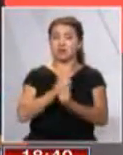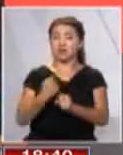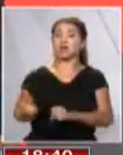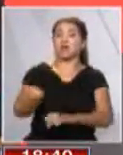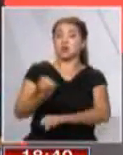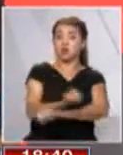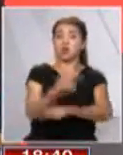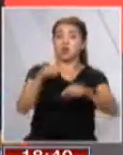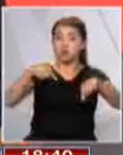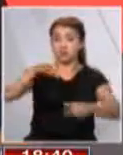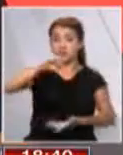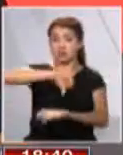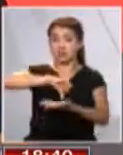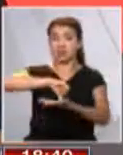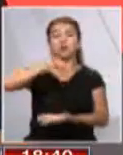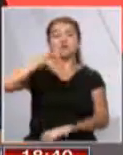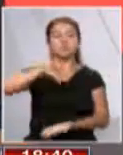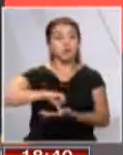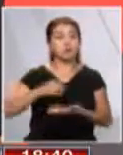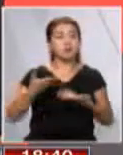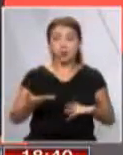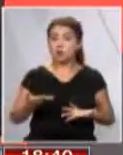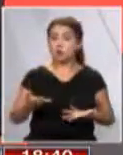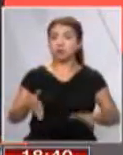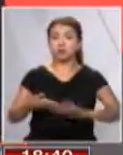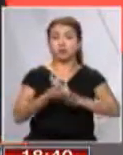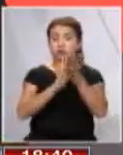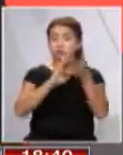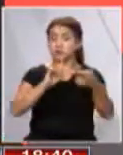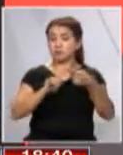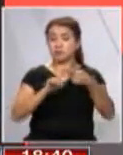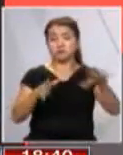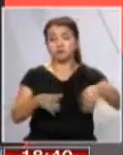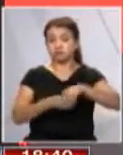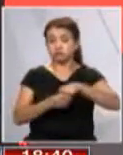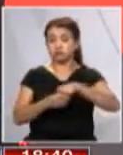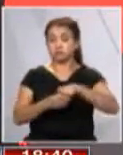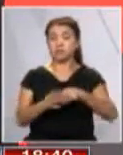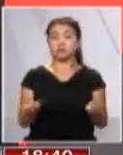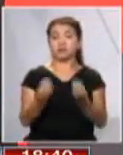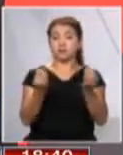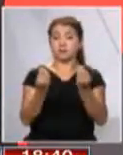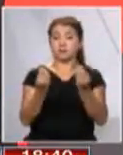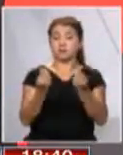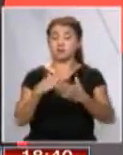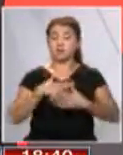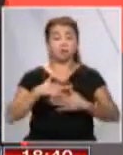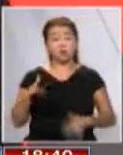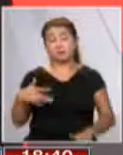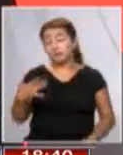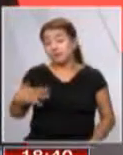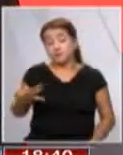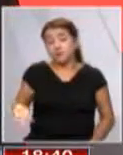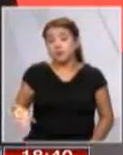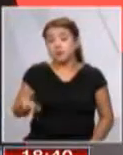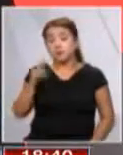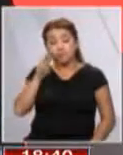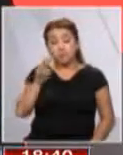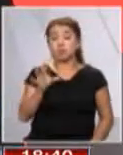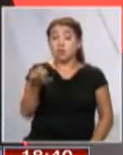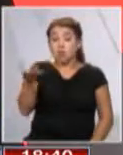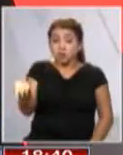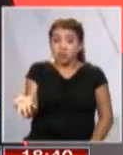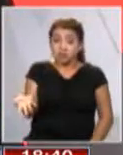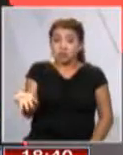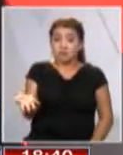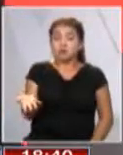construido de este país un país del cual hoy día somos todos parte y en ese sentido por supuesto que para uno es lamentable darse cuenta que